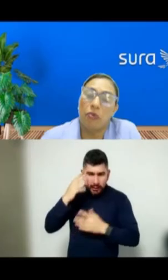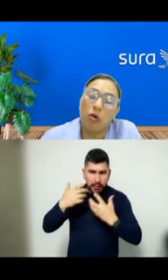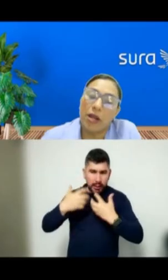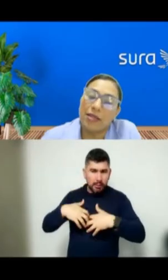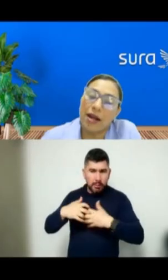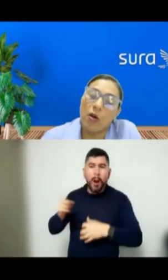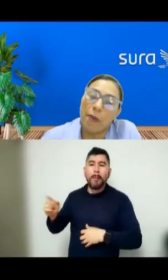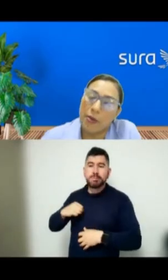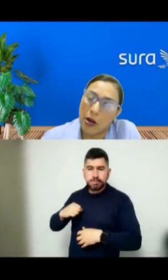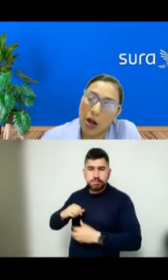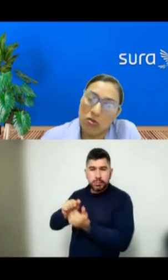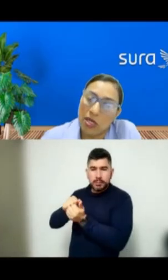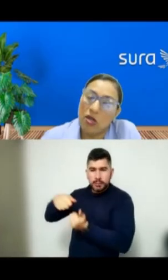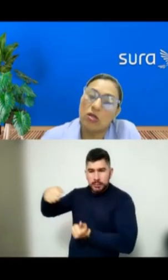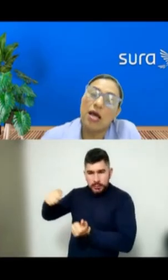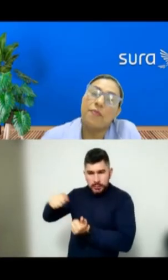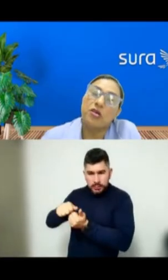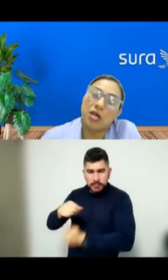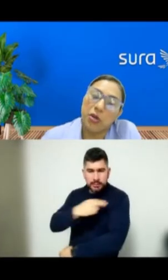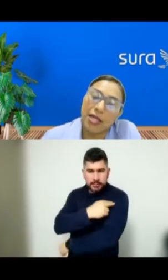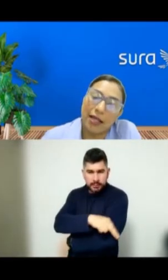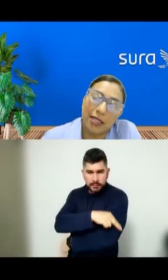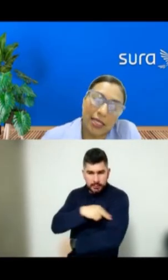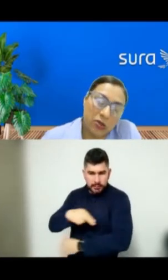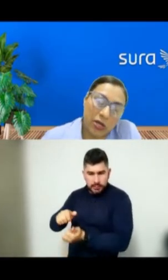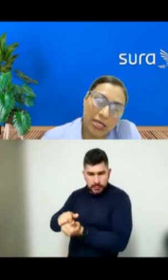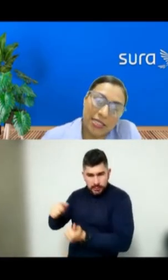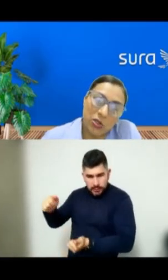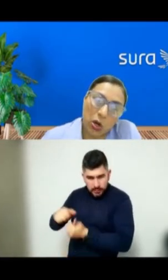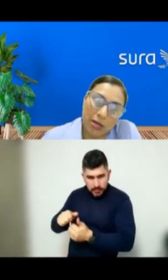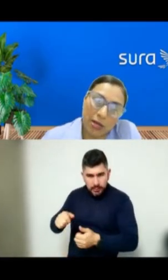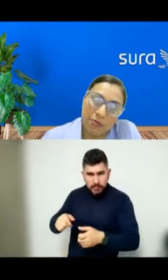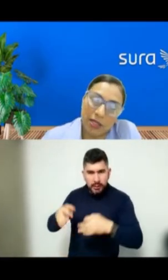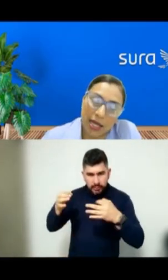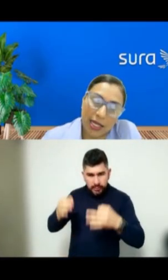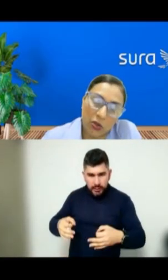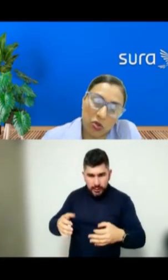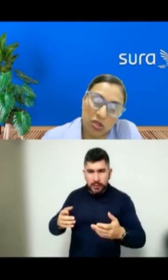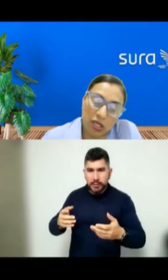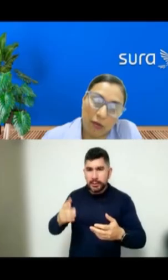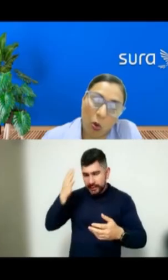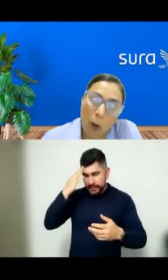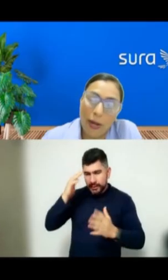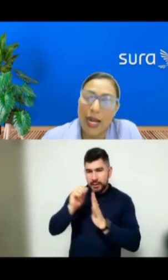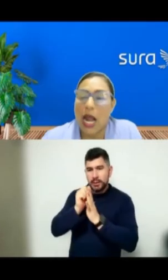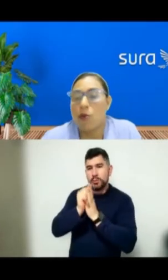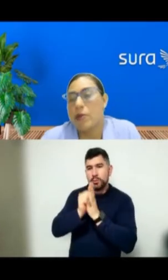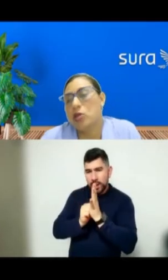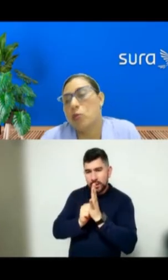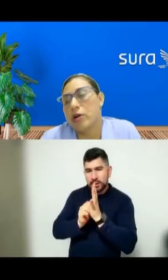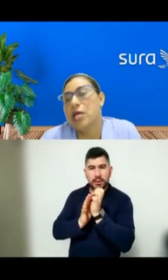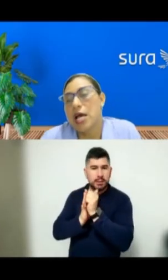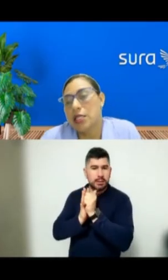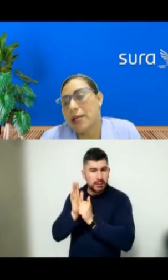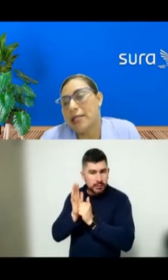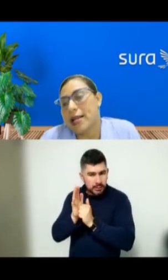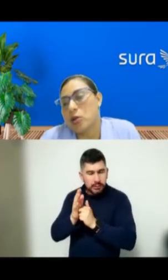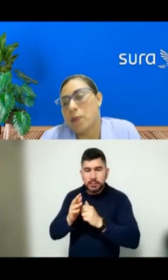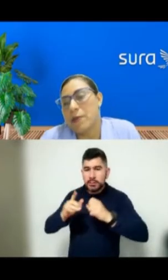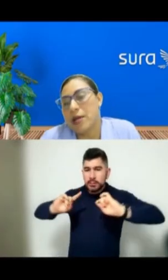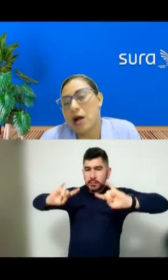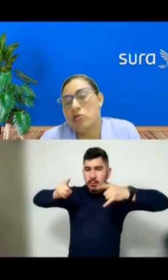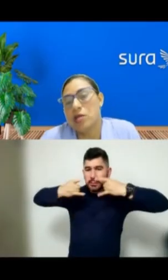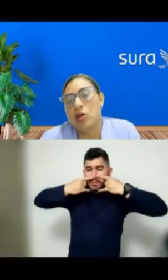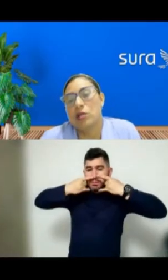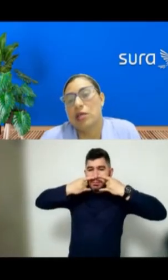botiquín y puedo prestar los primeros auxilios, bioseguridad, que son esas normas, ¿verdad?, que nosotros debemos cumplir al momento pues de